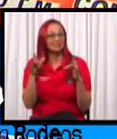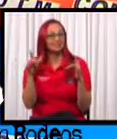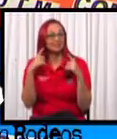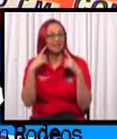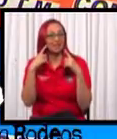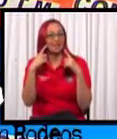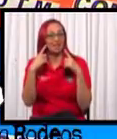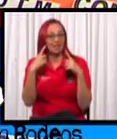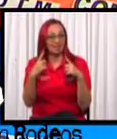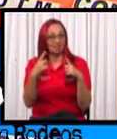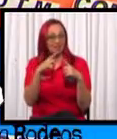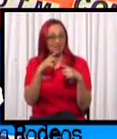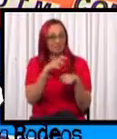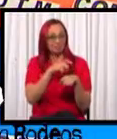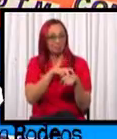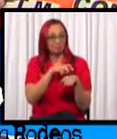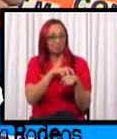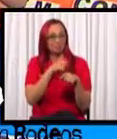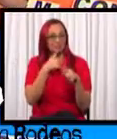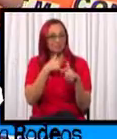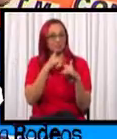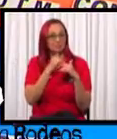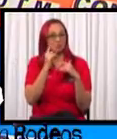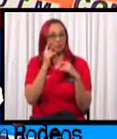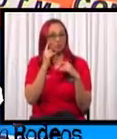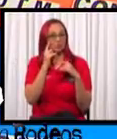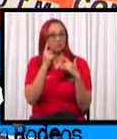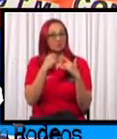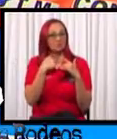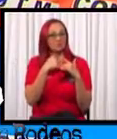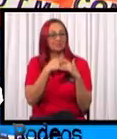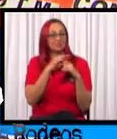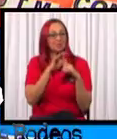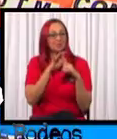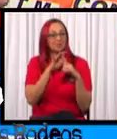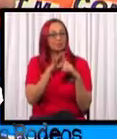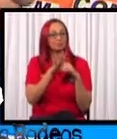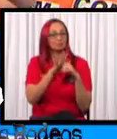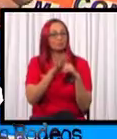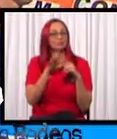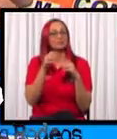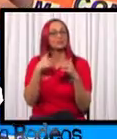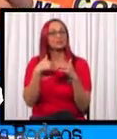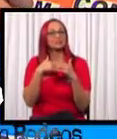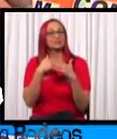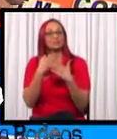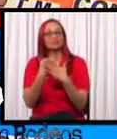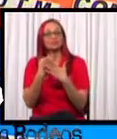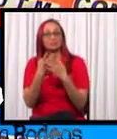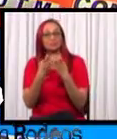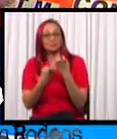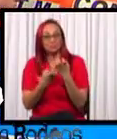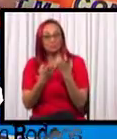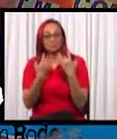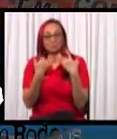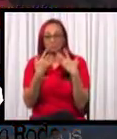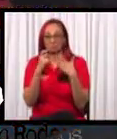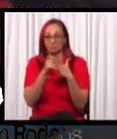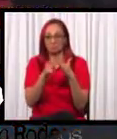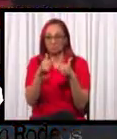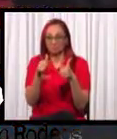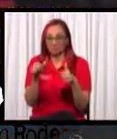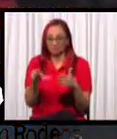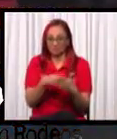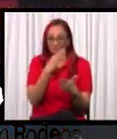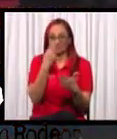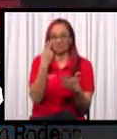estos momentos tenemos conocimiento de que el Ministerio de Agricultura y el Ministerio de Economía ya firmaron ese decreto. Falta